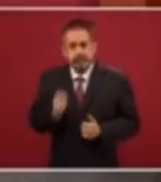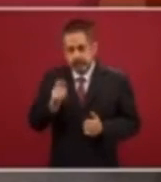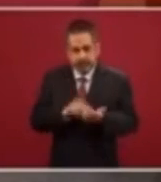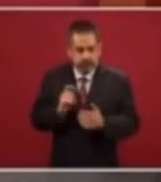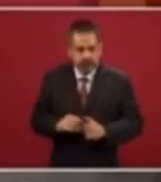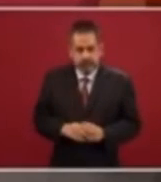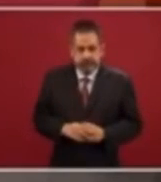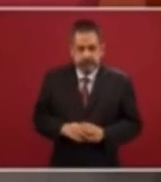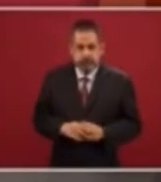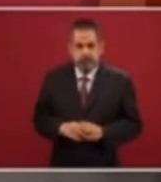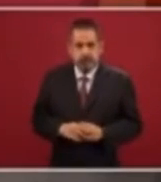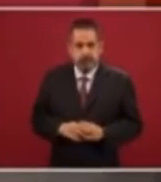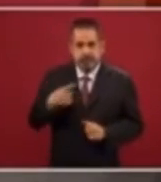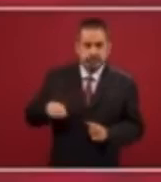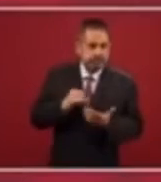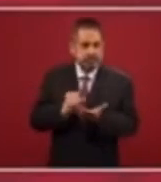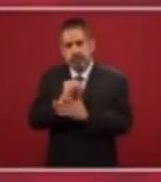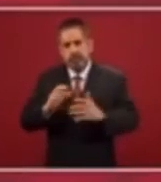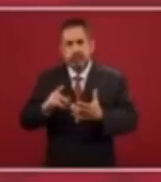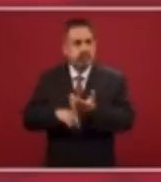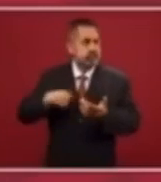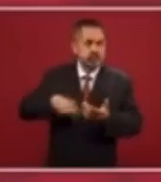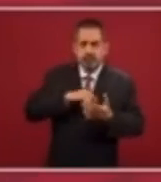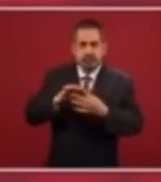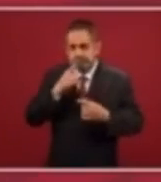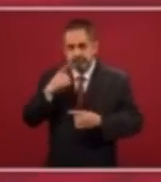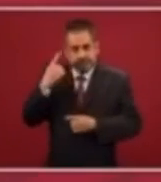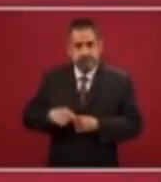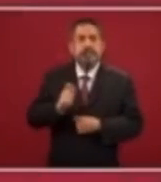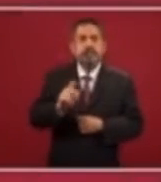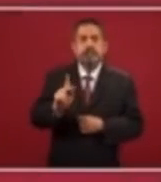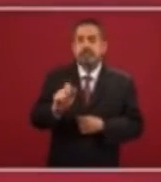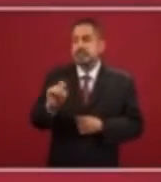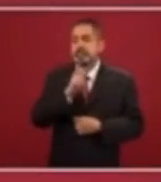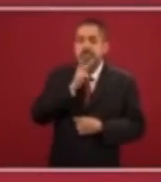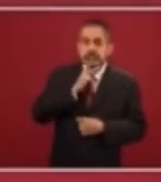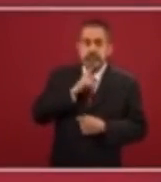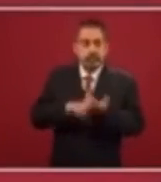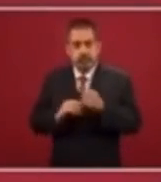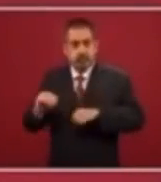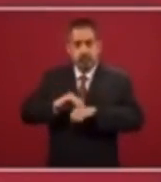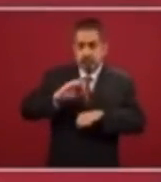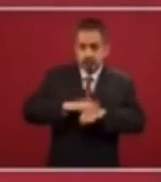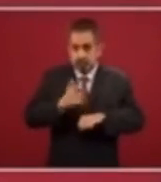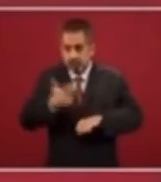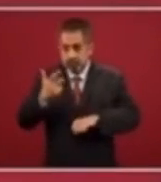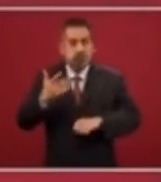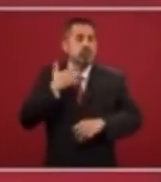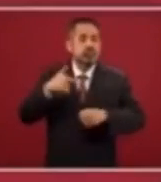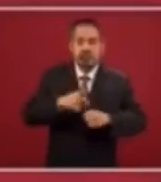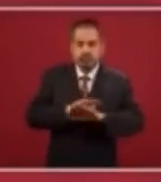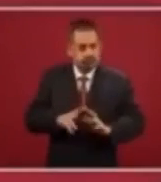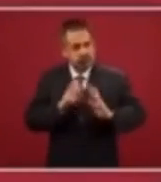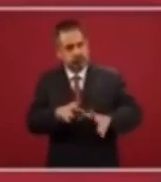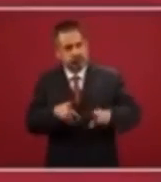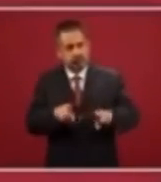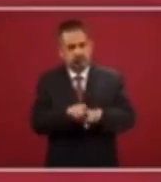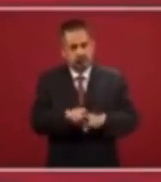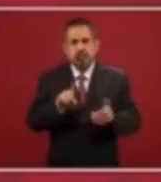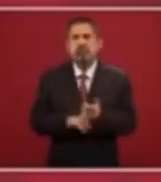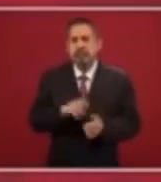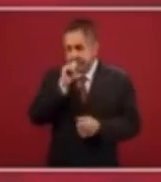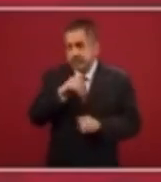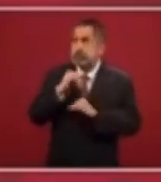por decisión nuestra, Pemex no va a aumentar el precio de la gasolina, se comporta al